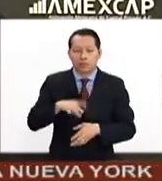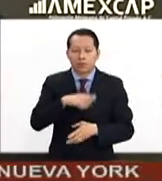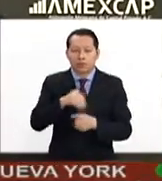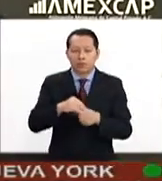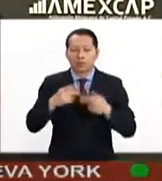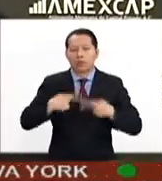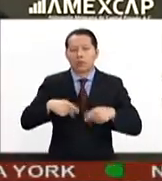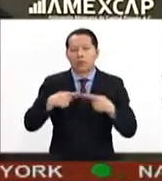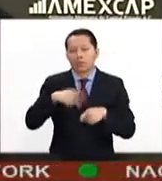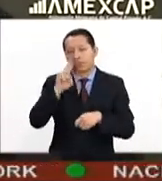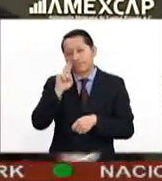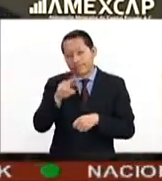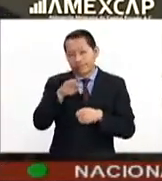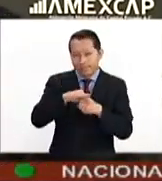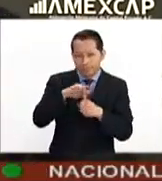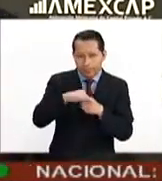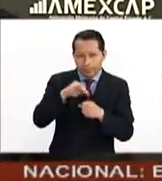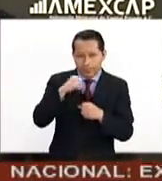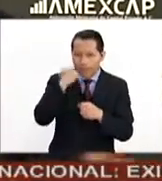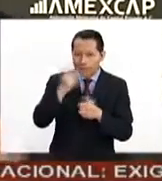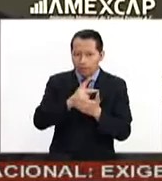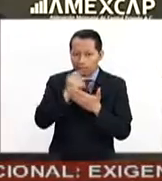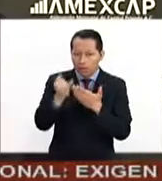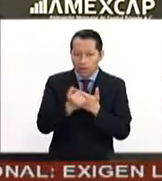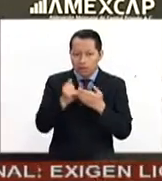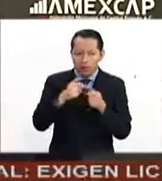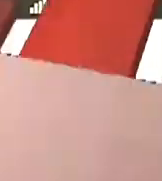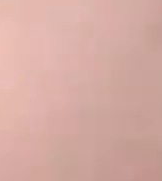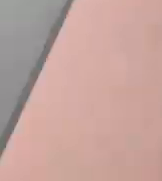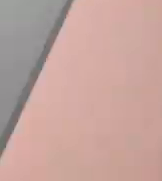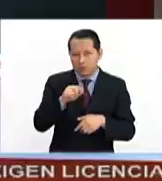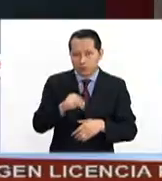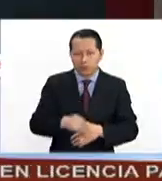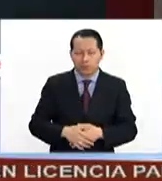electorado en nuestro país si quiere que un proyecto así continúe o no.